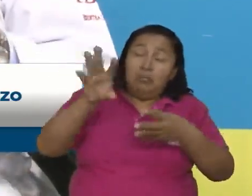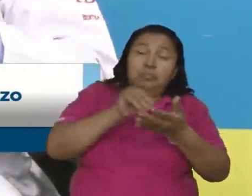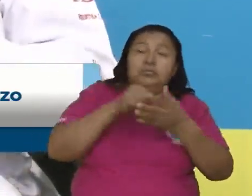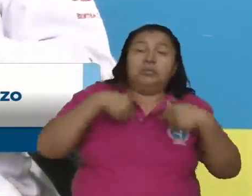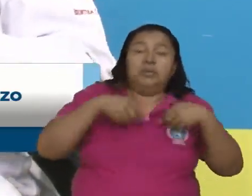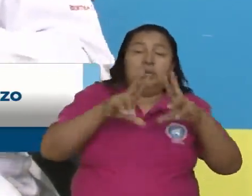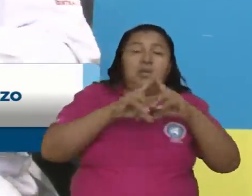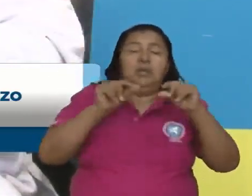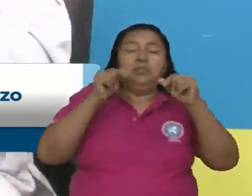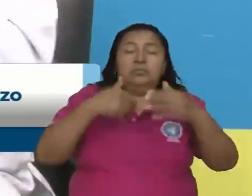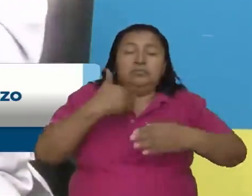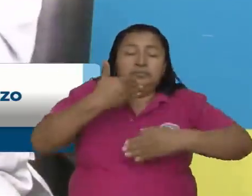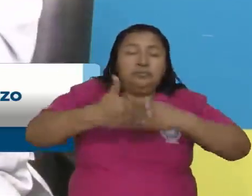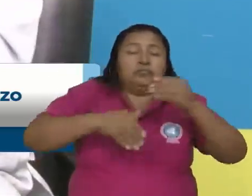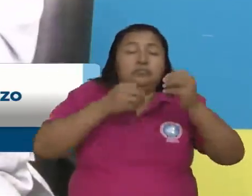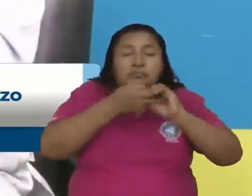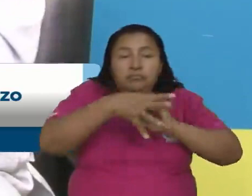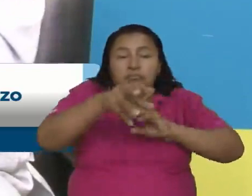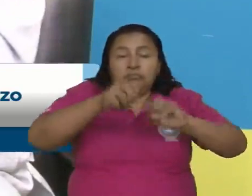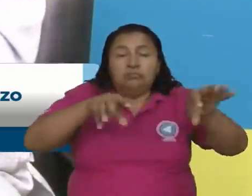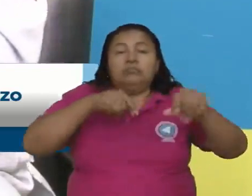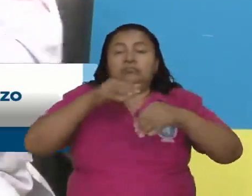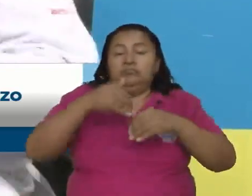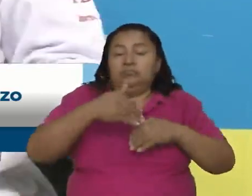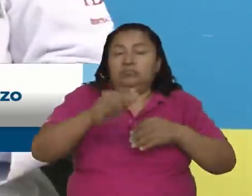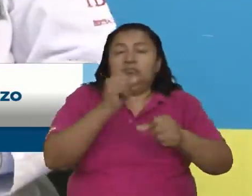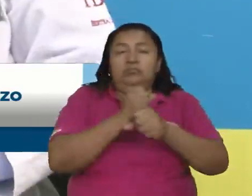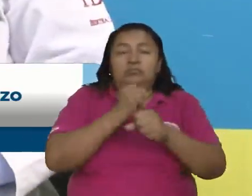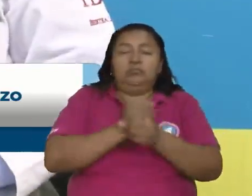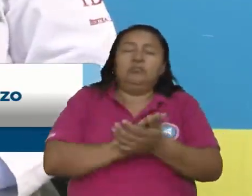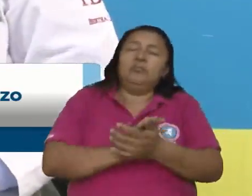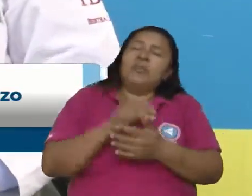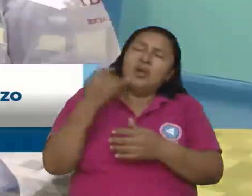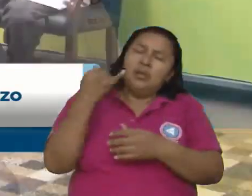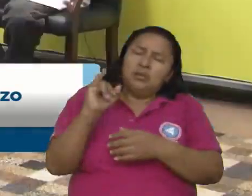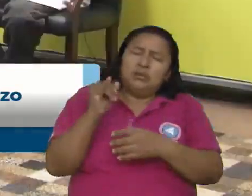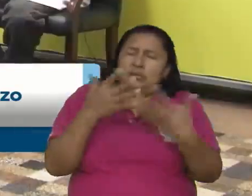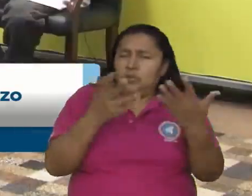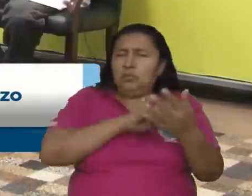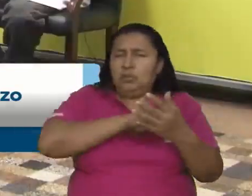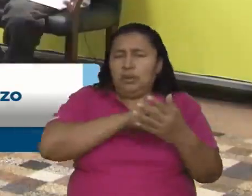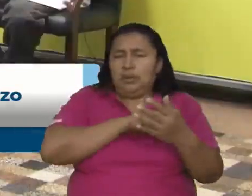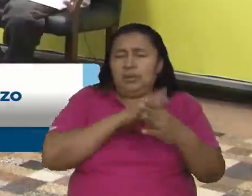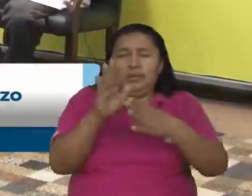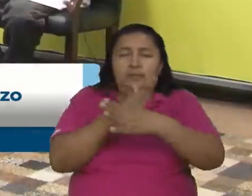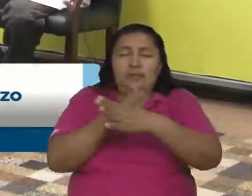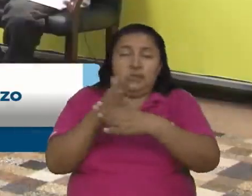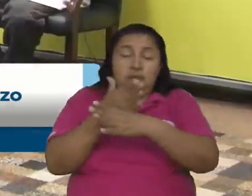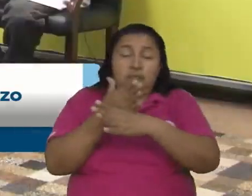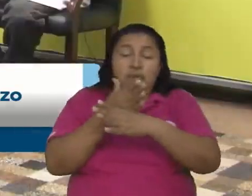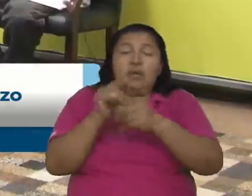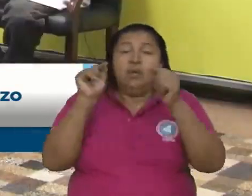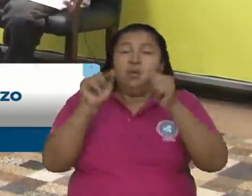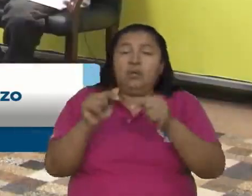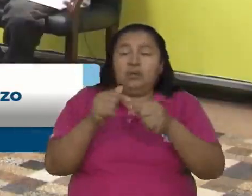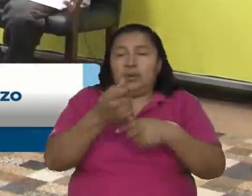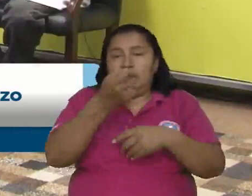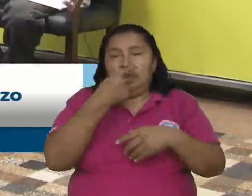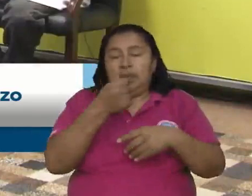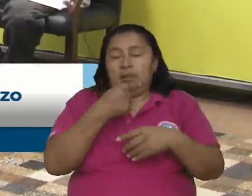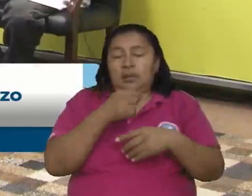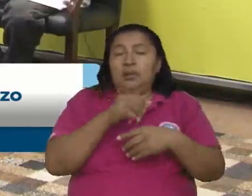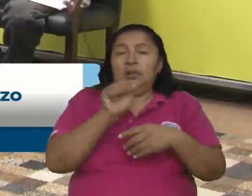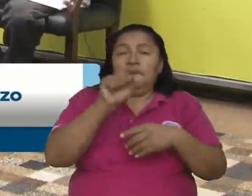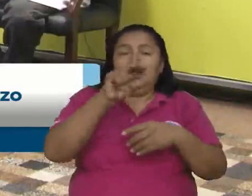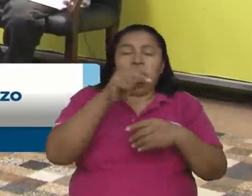que se está llevando de poco a poco, va caminando. Pues. Obviamente, cuando es la diferencia, hay una diferencia en cuanto al tratamiento de la